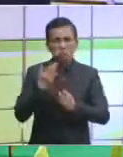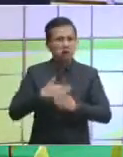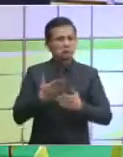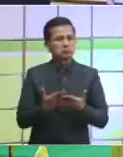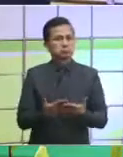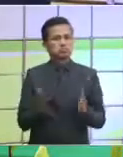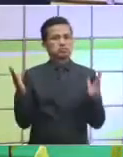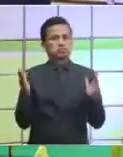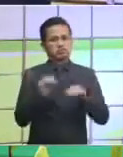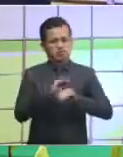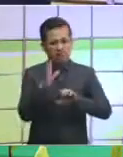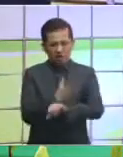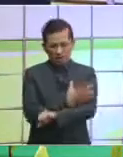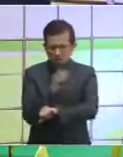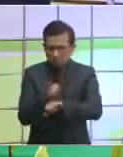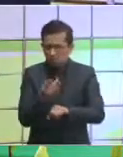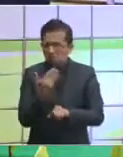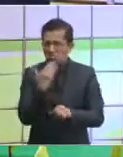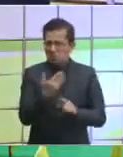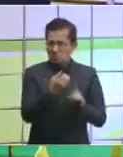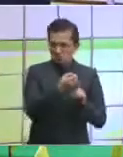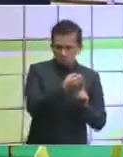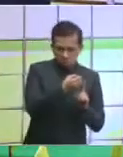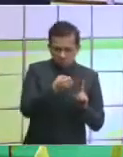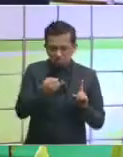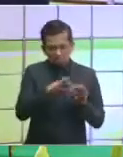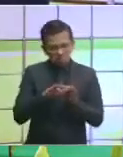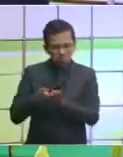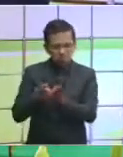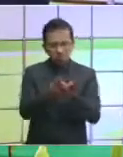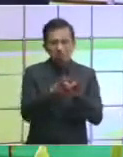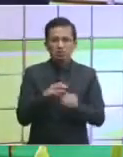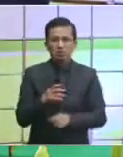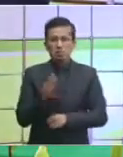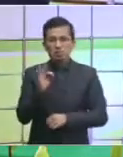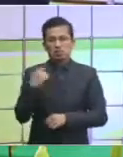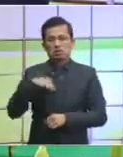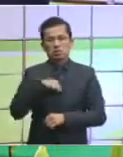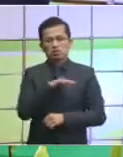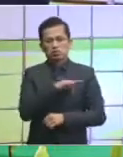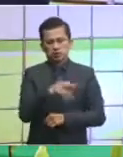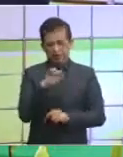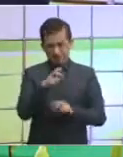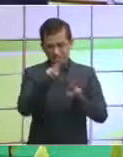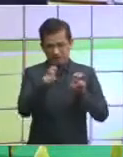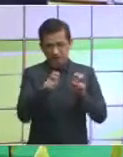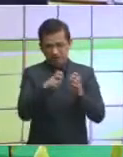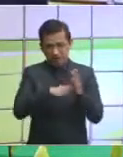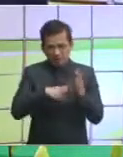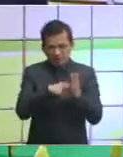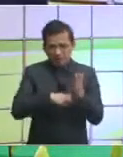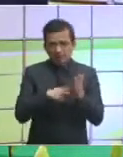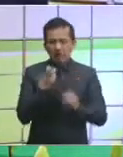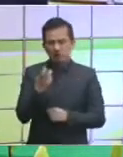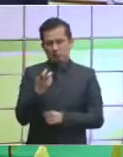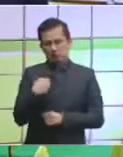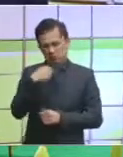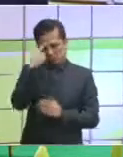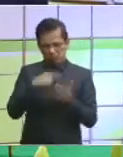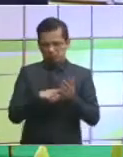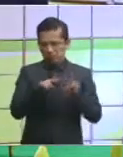mejor articuladas podríamos nosotros introducir correctivos sobre este tema este es un tema